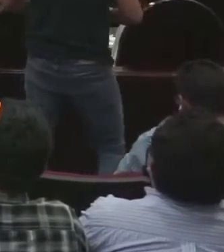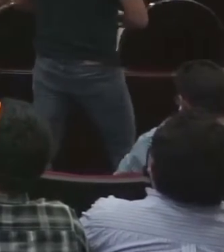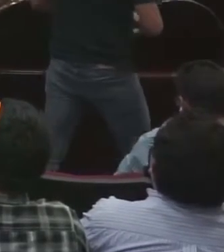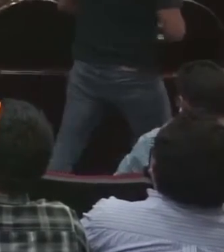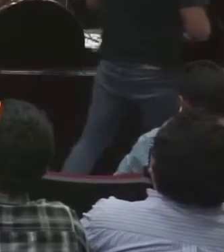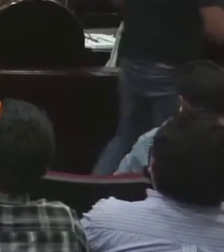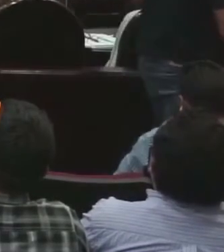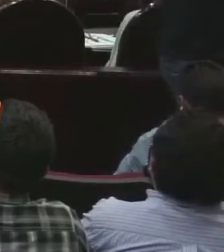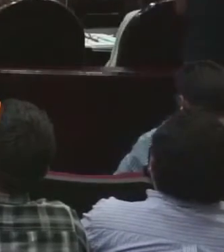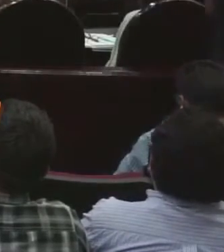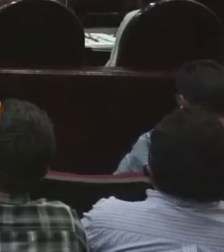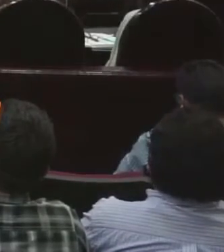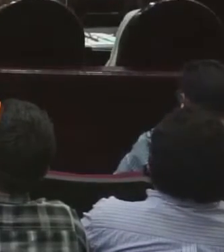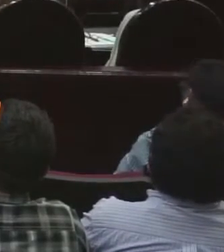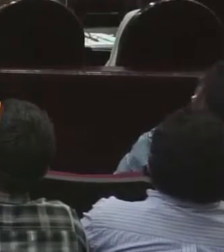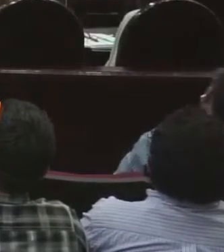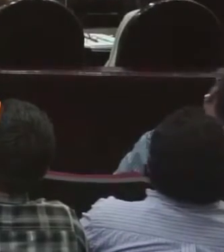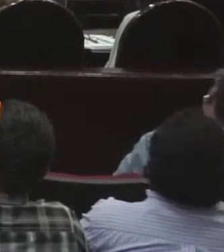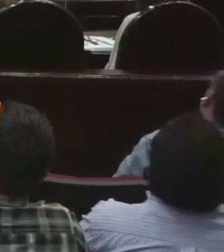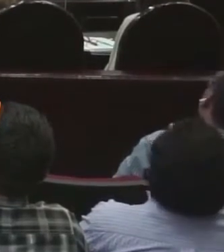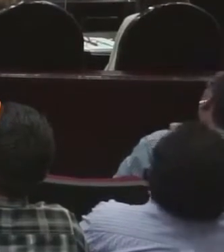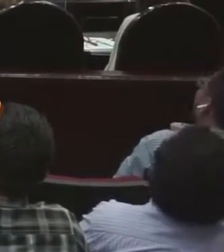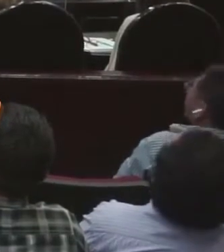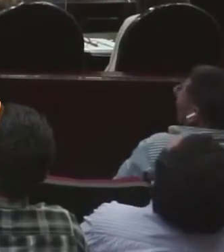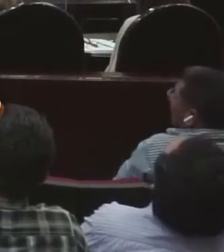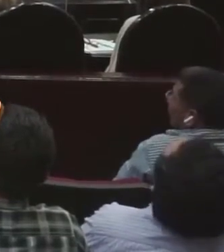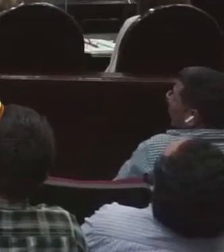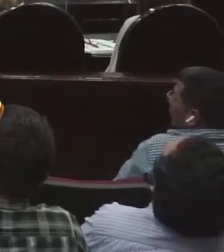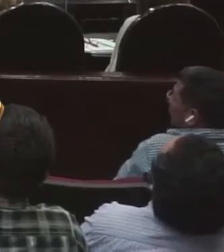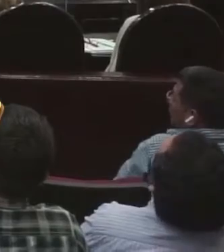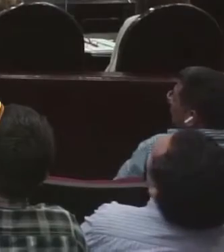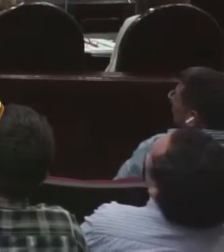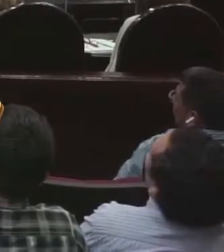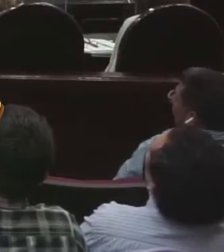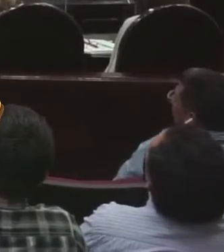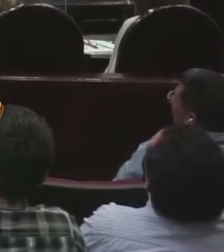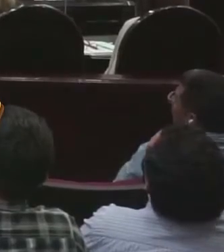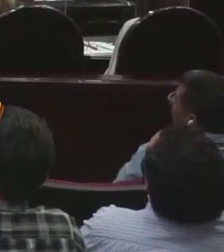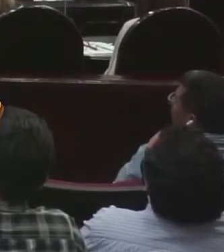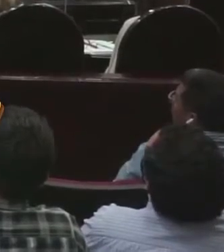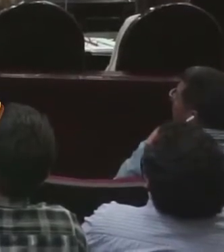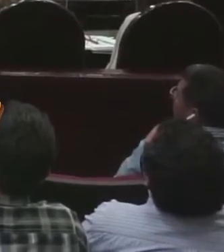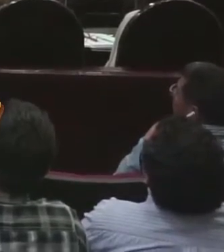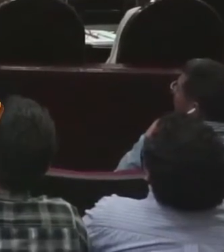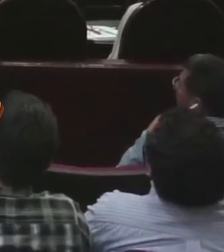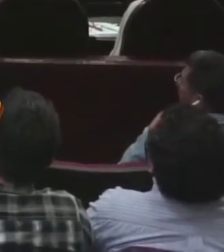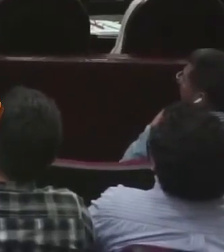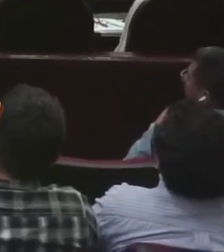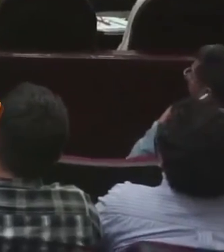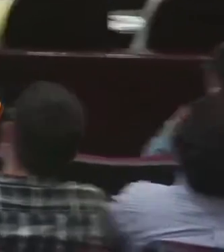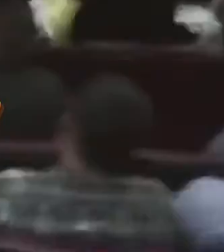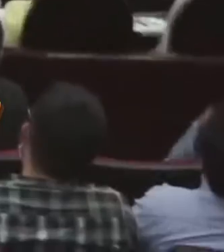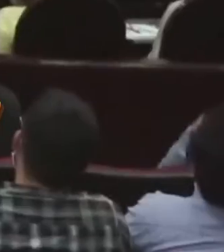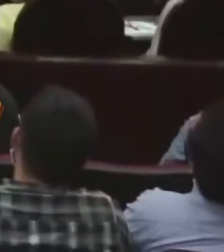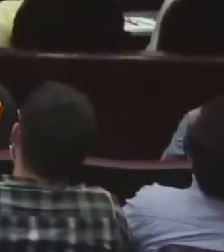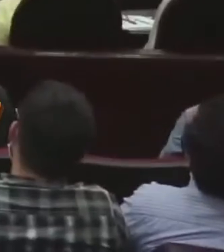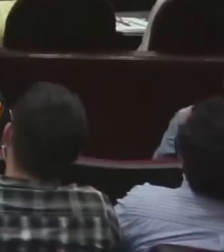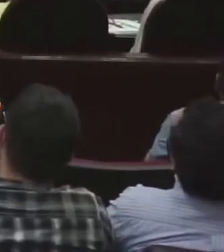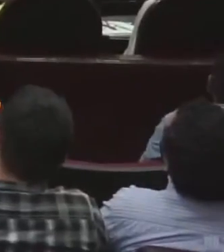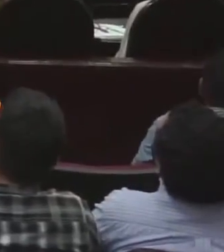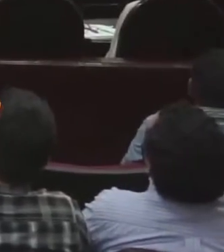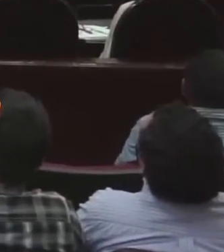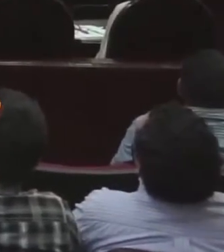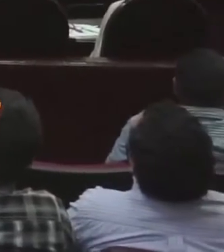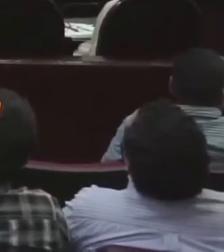a someter a votación nominal el dictamen presentado. Por lo que solicito a la Secretaría de